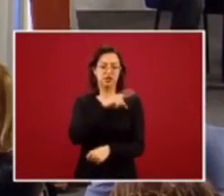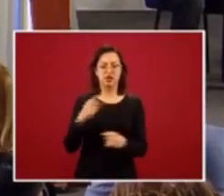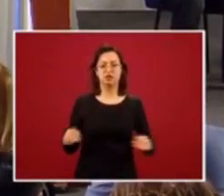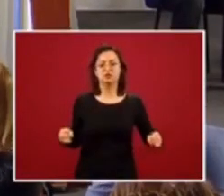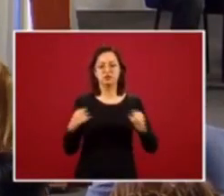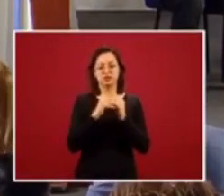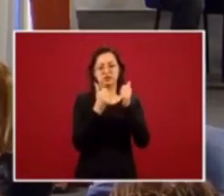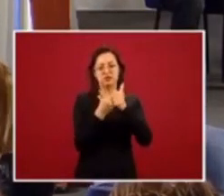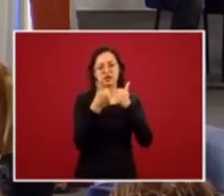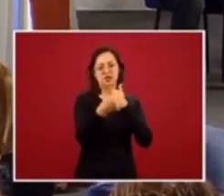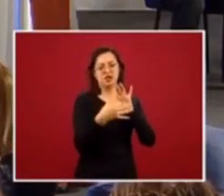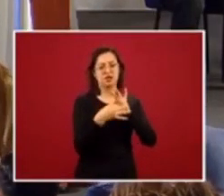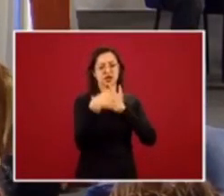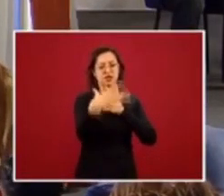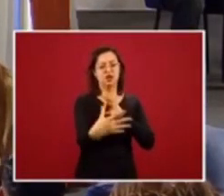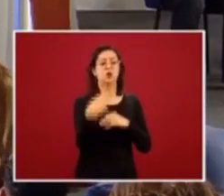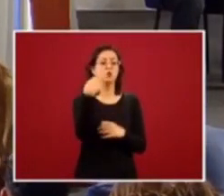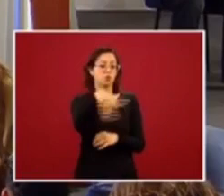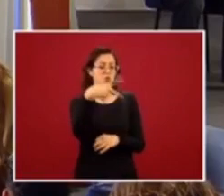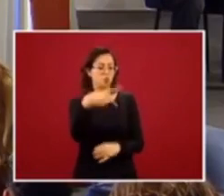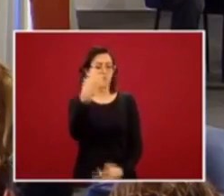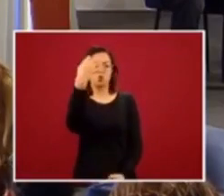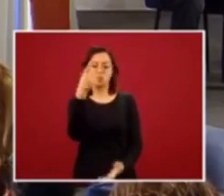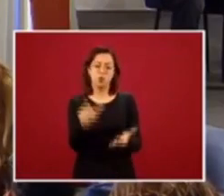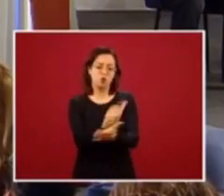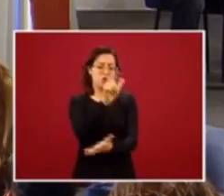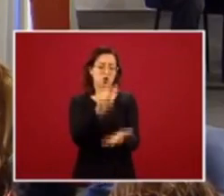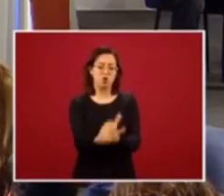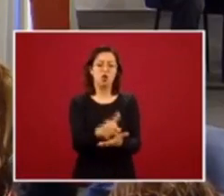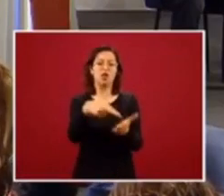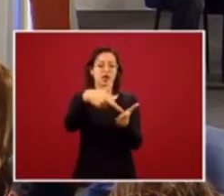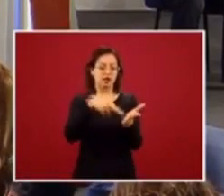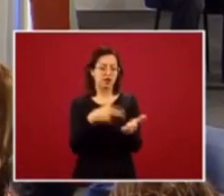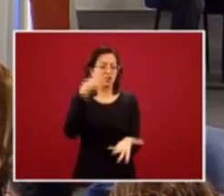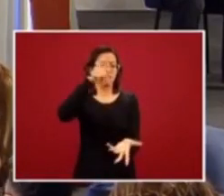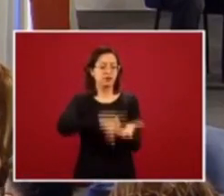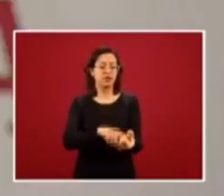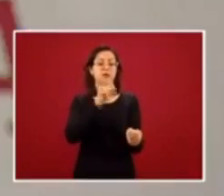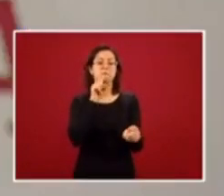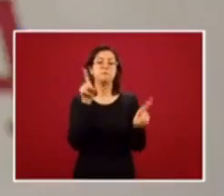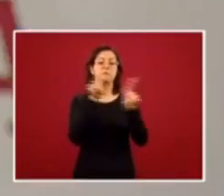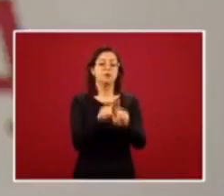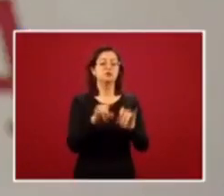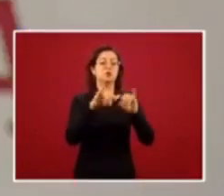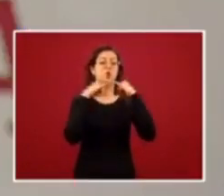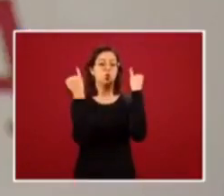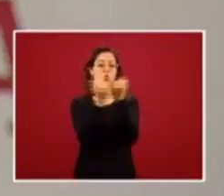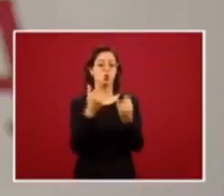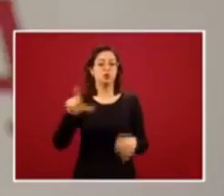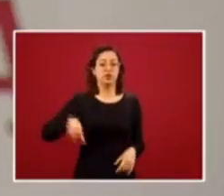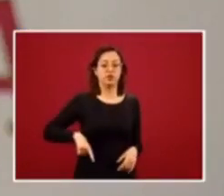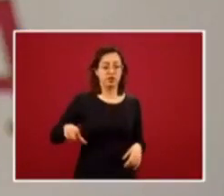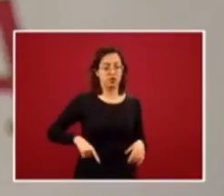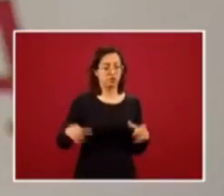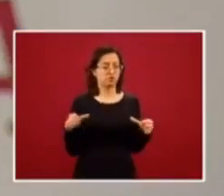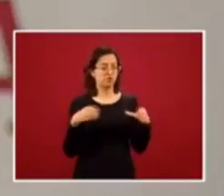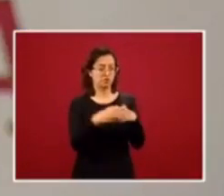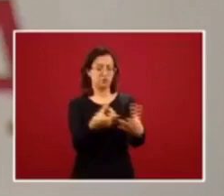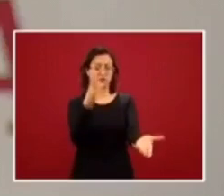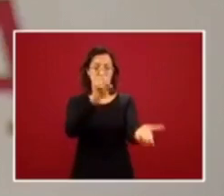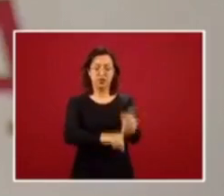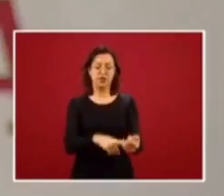tiene personalidad jurídica propia y un órgano de gobierno que su junta de gobierno está junta tomó una decisión